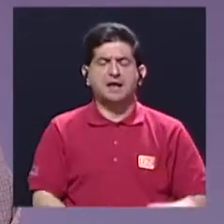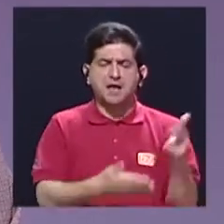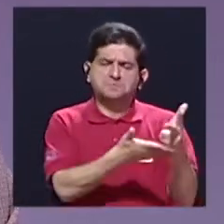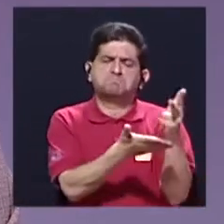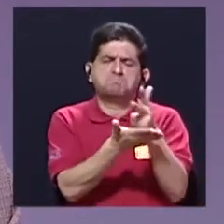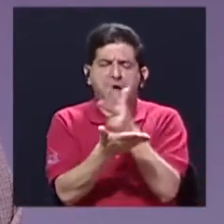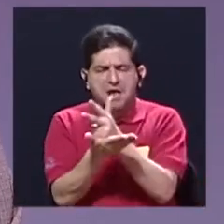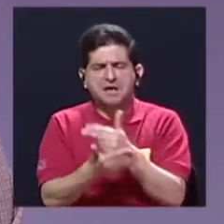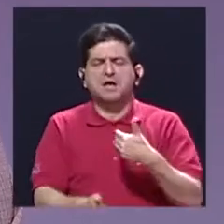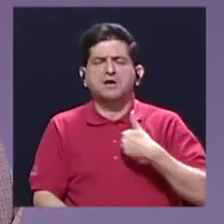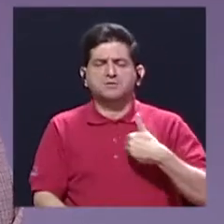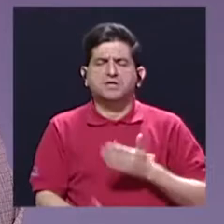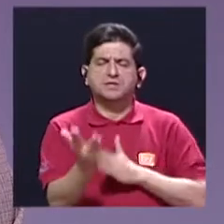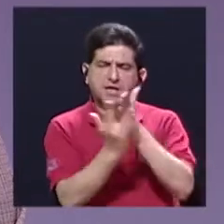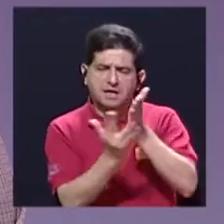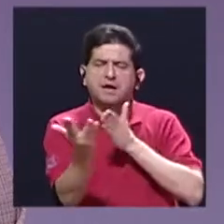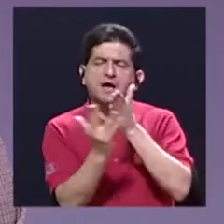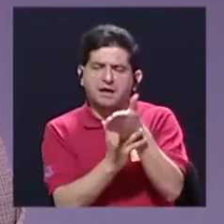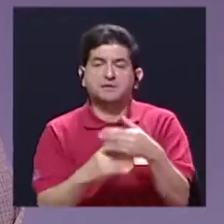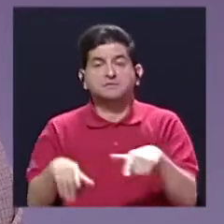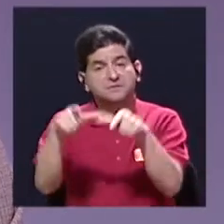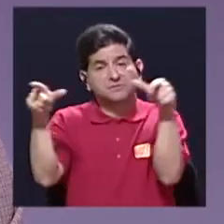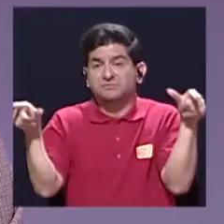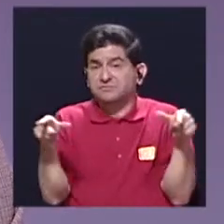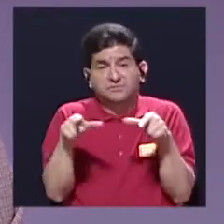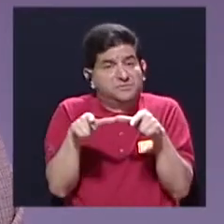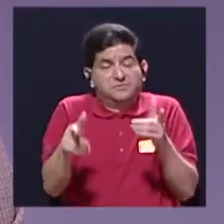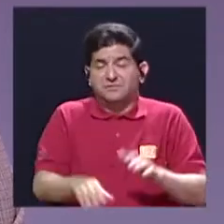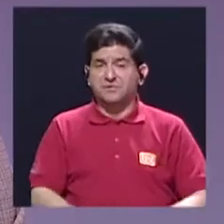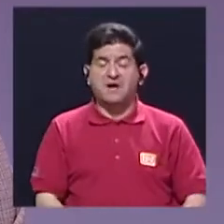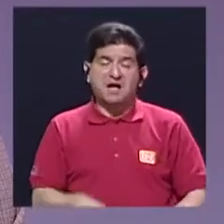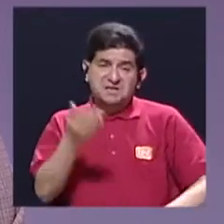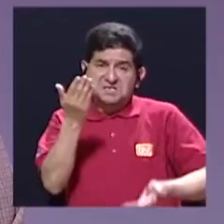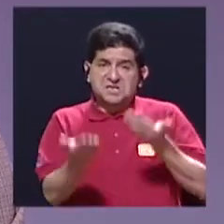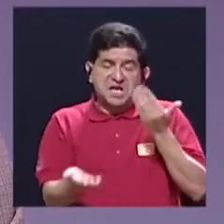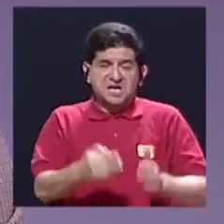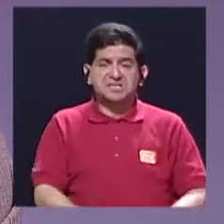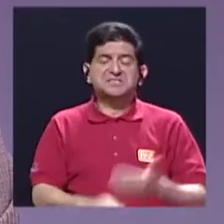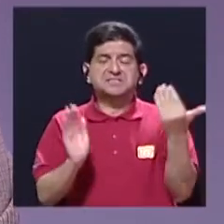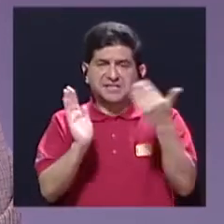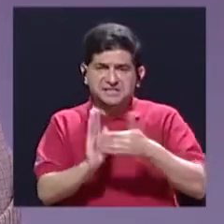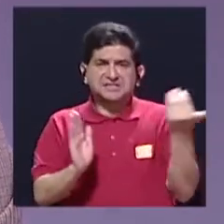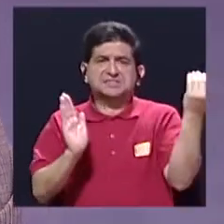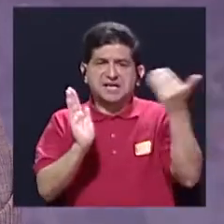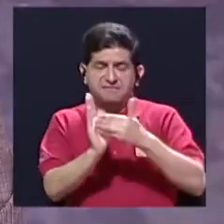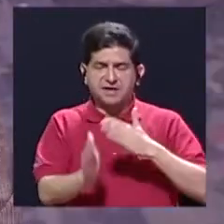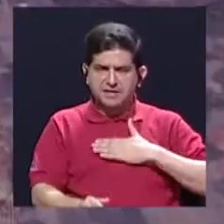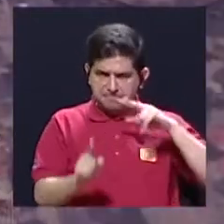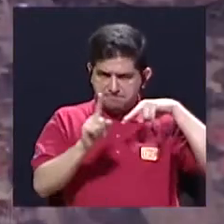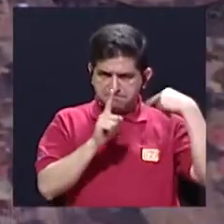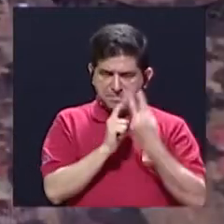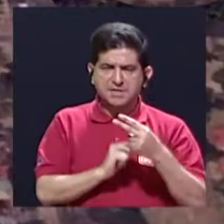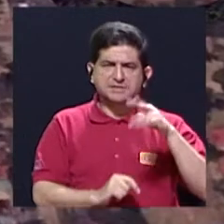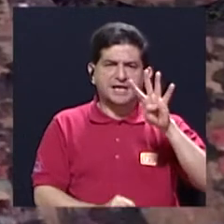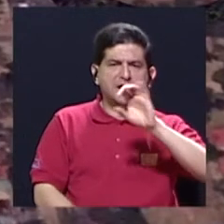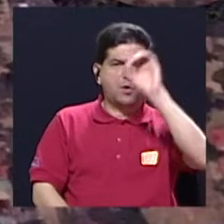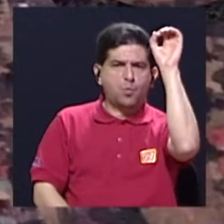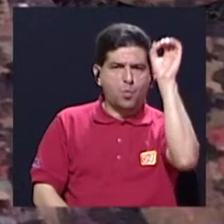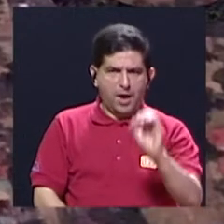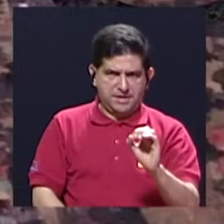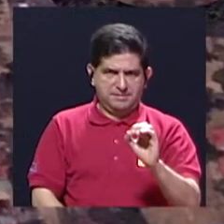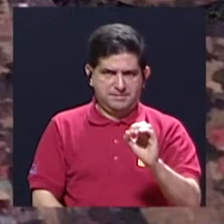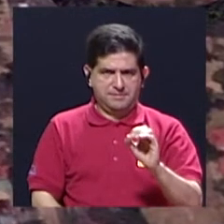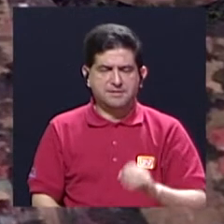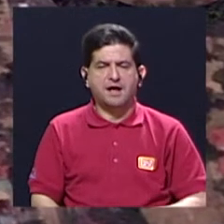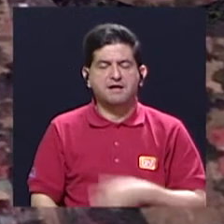parqueos y tienen que tener vías de acceso. O sea, es un lugar donde posiblemente se afecte, desde mi punto de vista, más del 40%